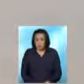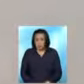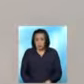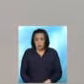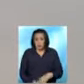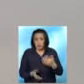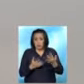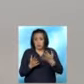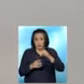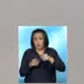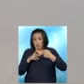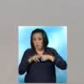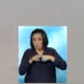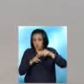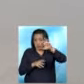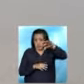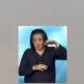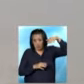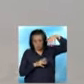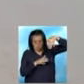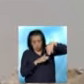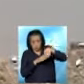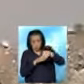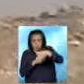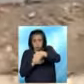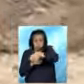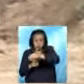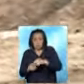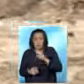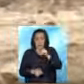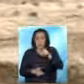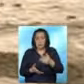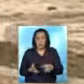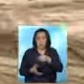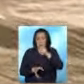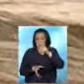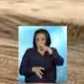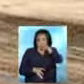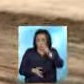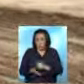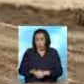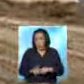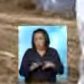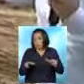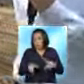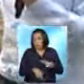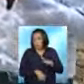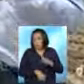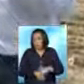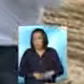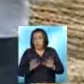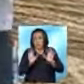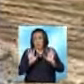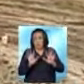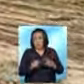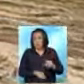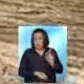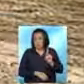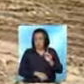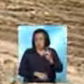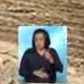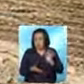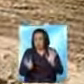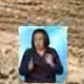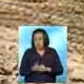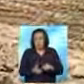el origen de la quebrada de San Ildefonso, es el lugar donde se acumulan las aguas en un espacio de alrededor de 10 kilómetros. Es una